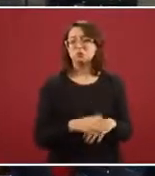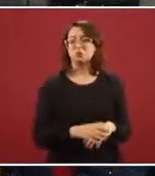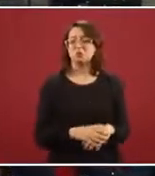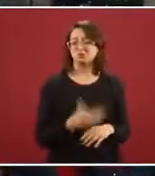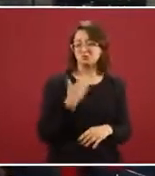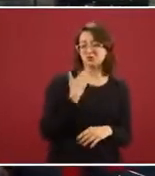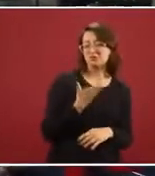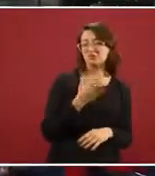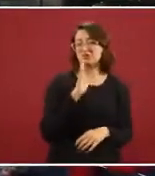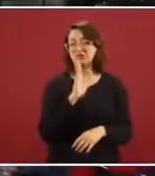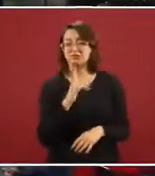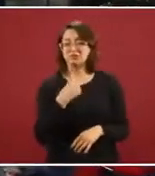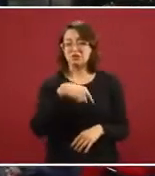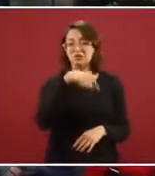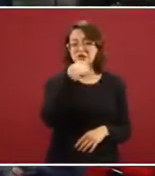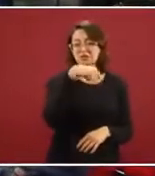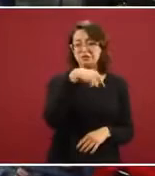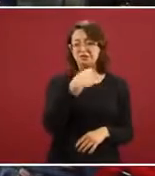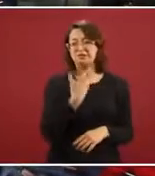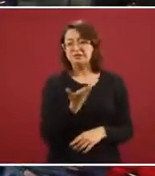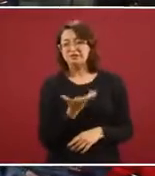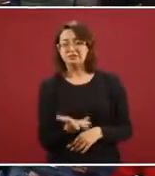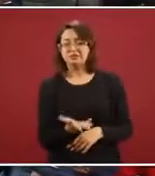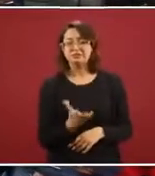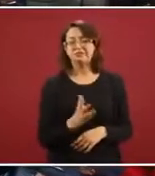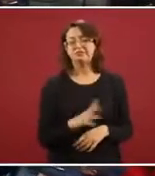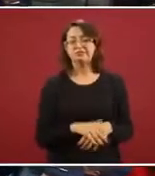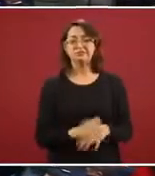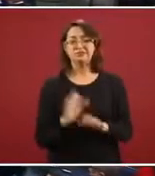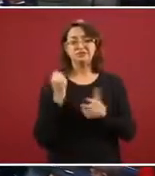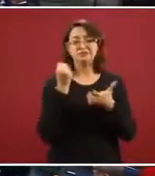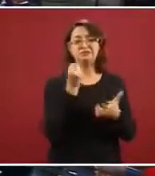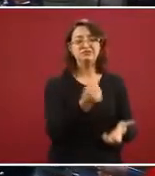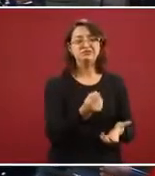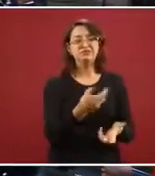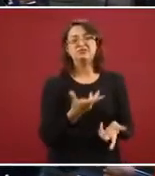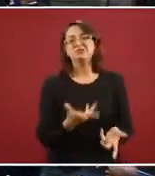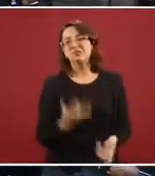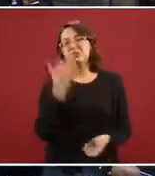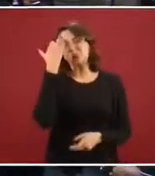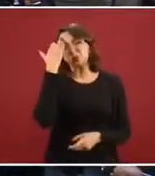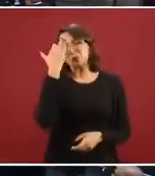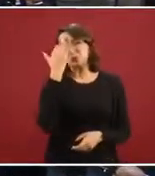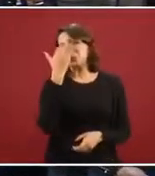y meter recursos a esas obras que ya